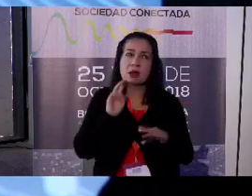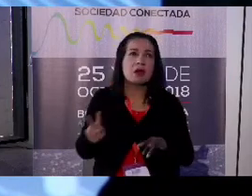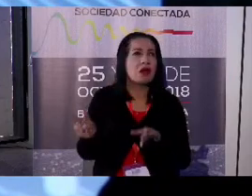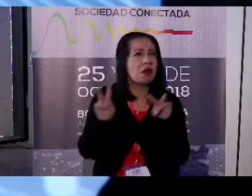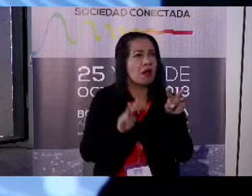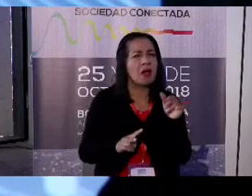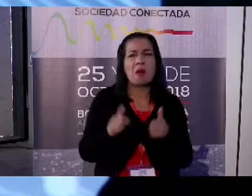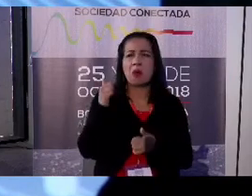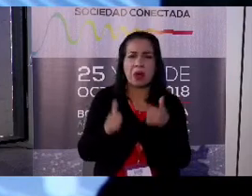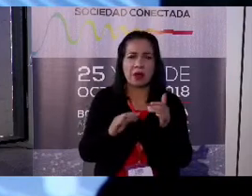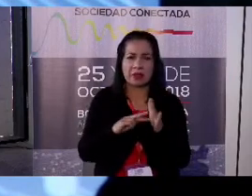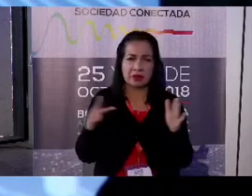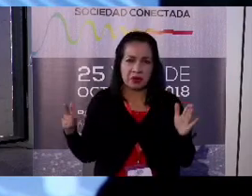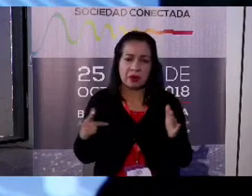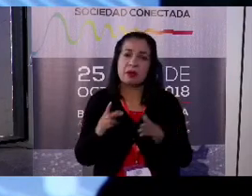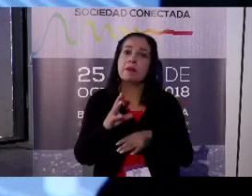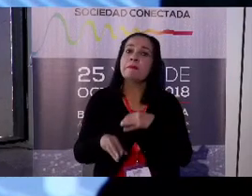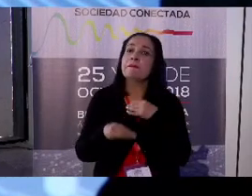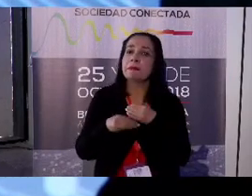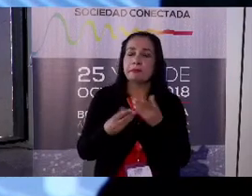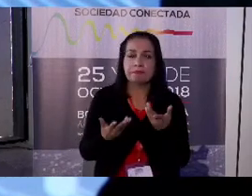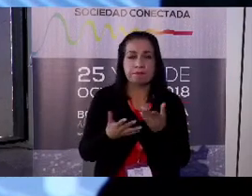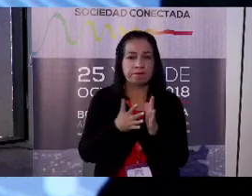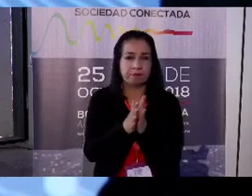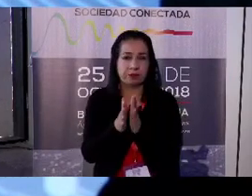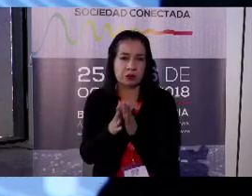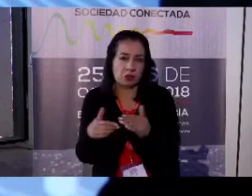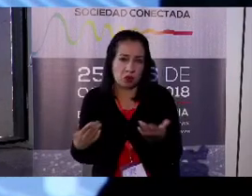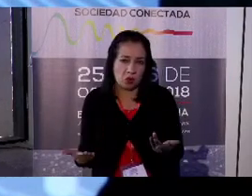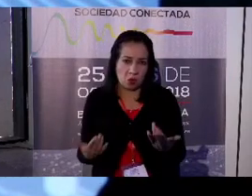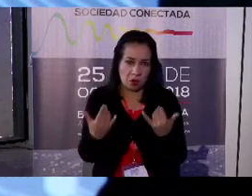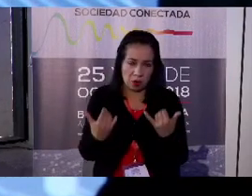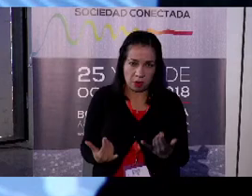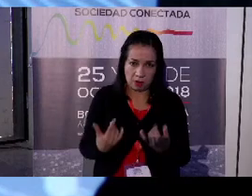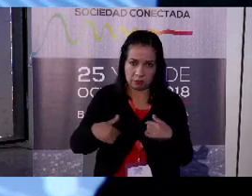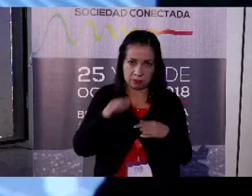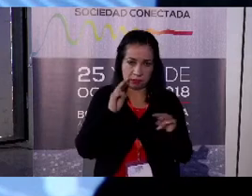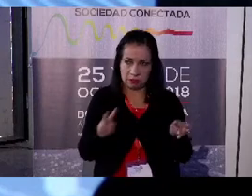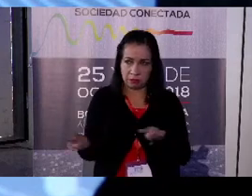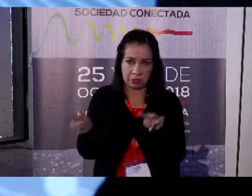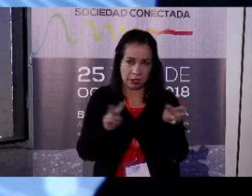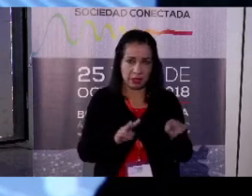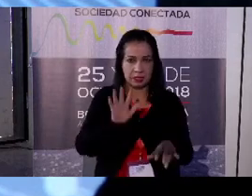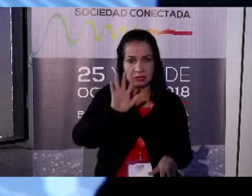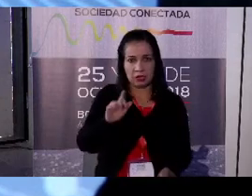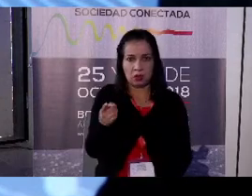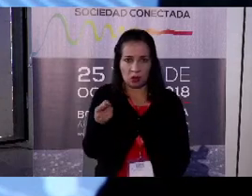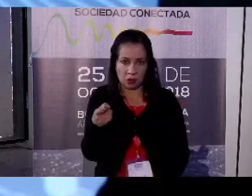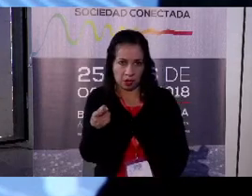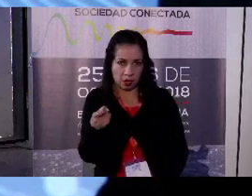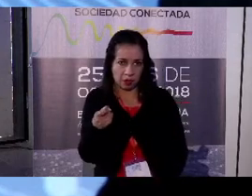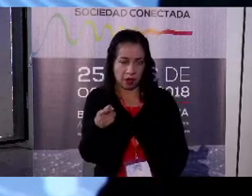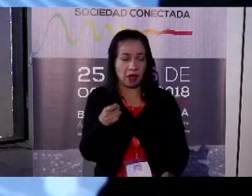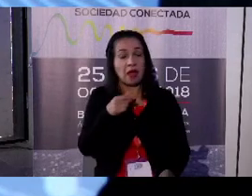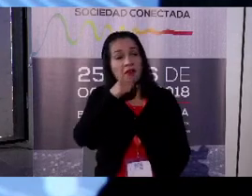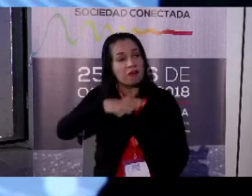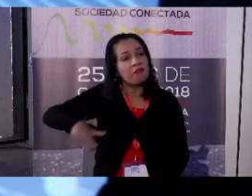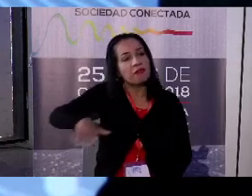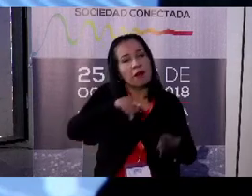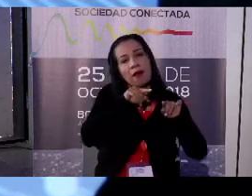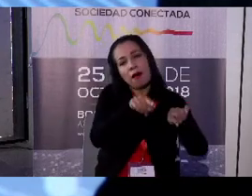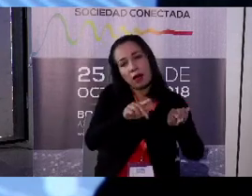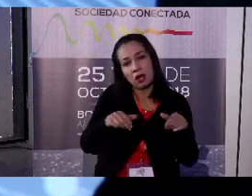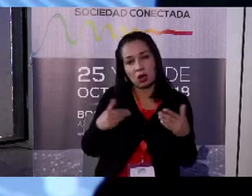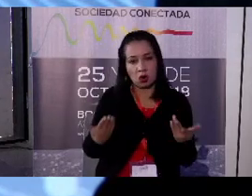particularmente cómo cómo estamos visualizando el 5g hacia las zonas Rurales entonces aquí me